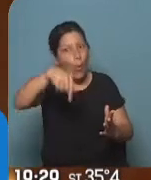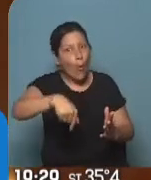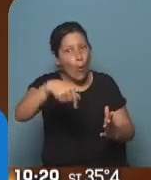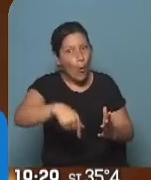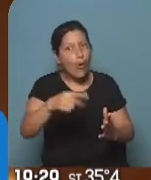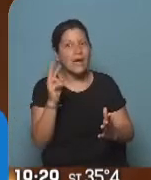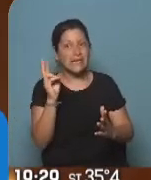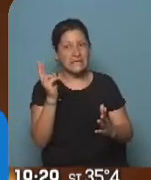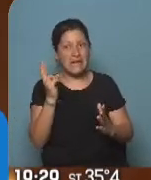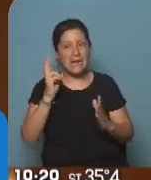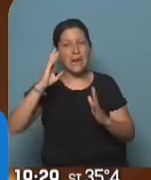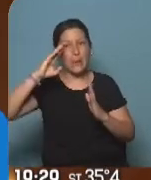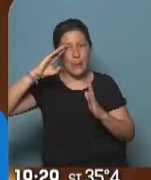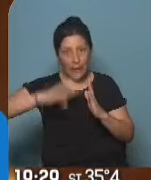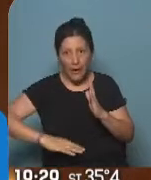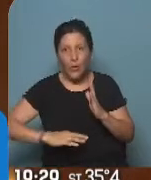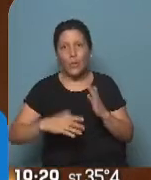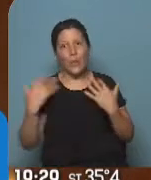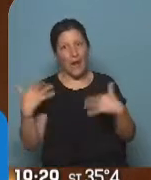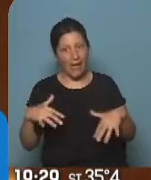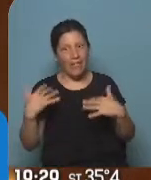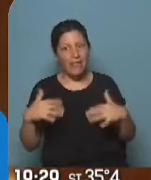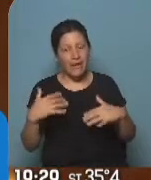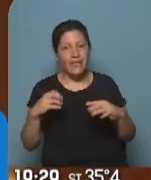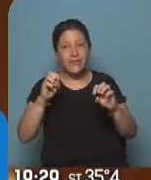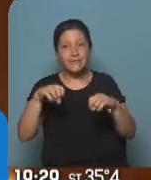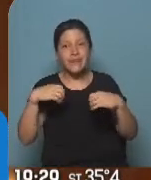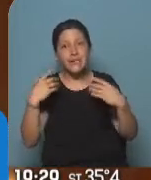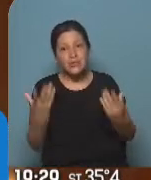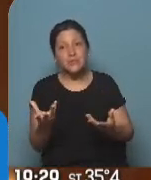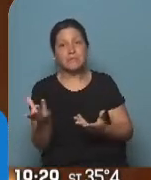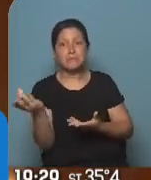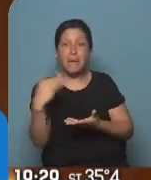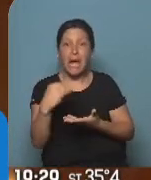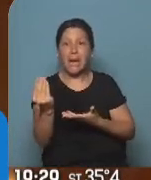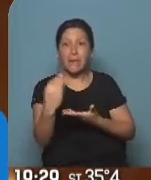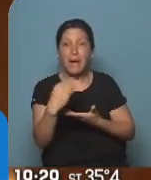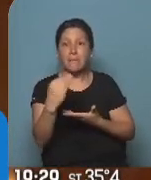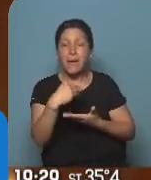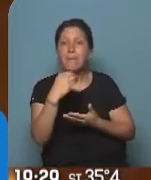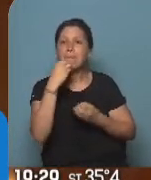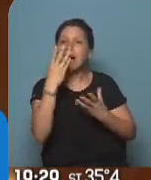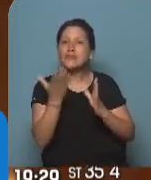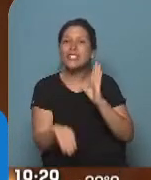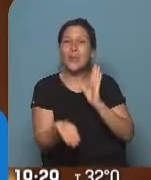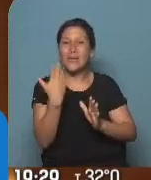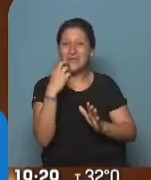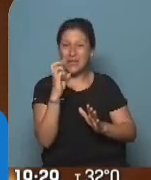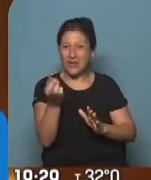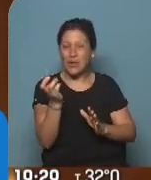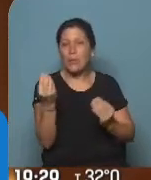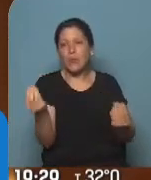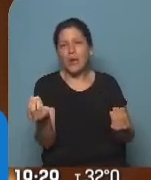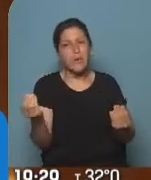se depreciara bastante y pudo haber acotado alguna mayor recuperación del dólar. Entonces tuvimos un combo